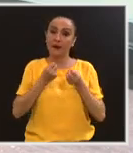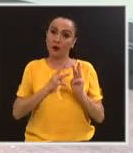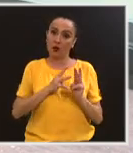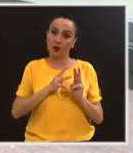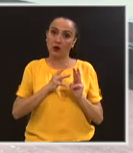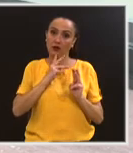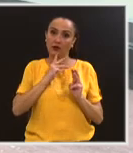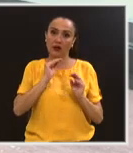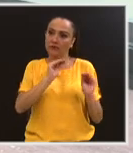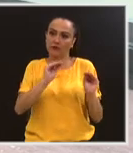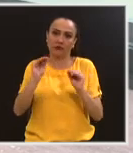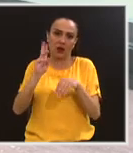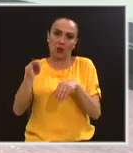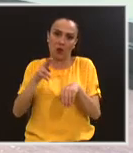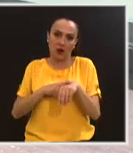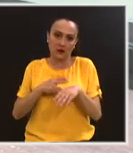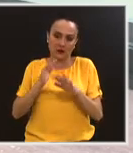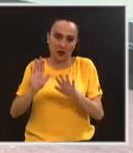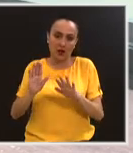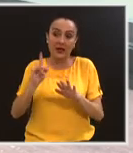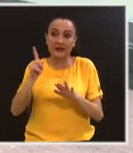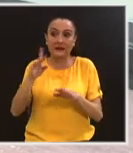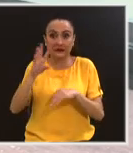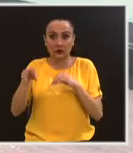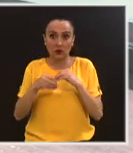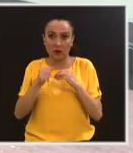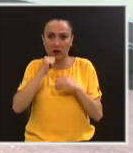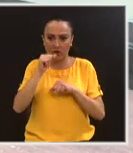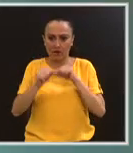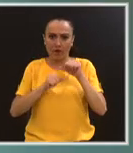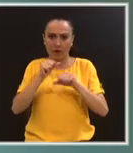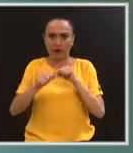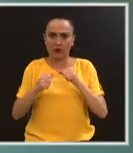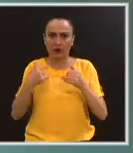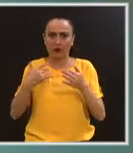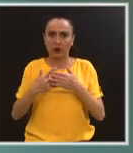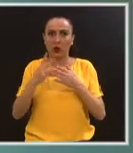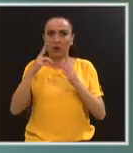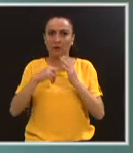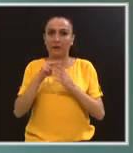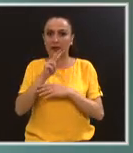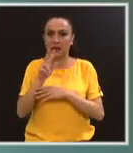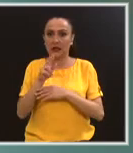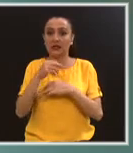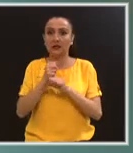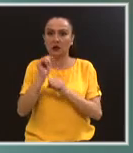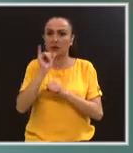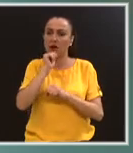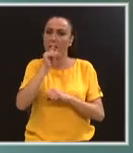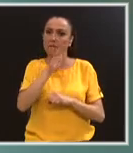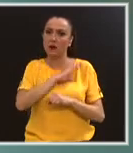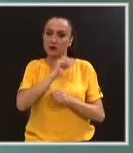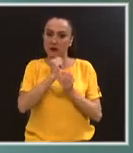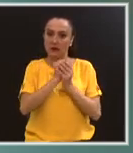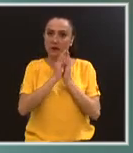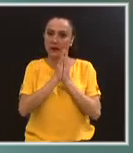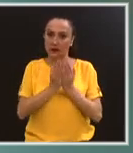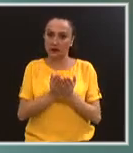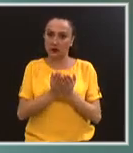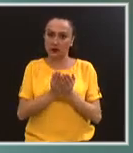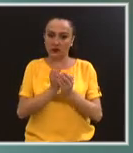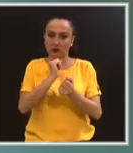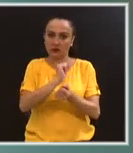de deportación este hecho se suma al esfuerzo que durante el 2023 hizo también la policía de inmigración